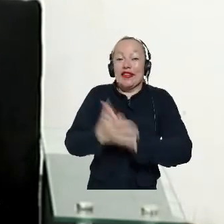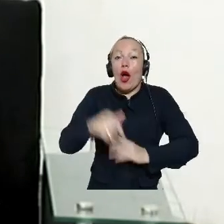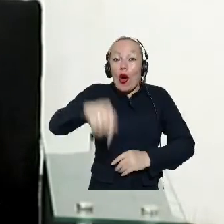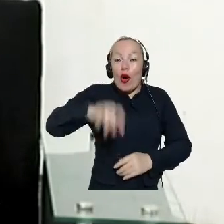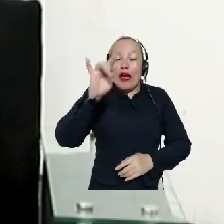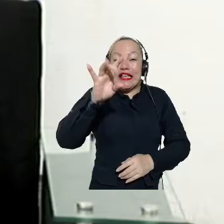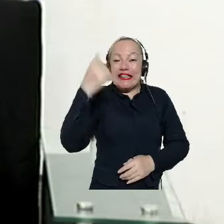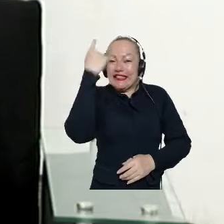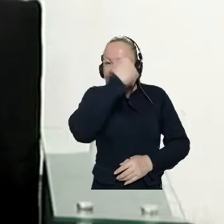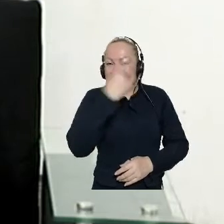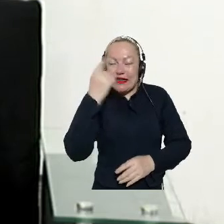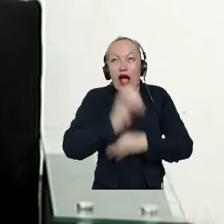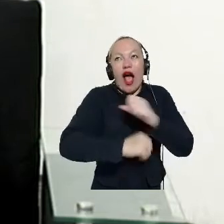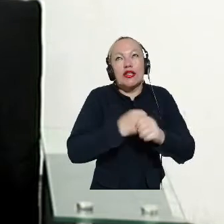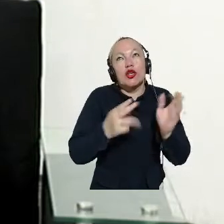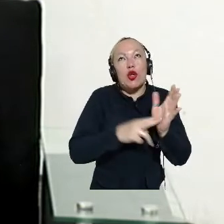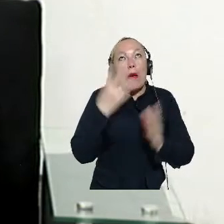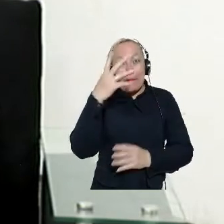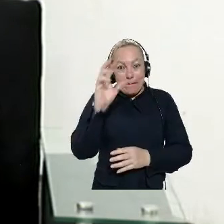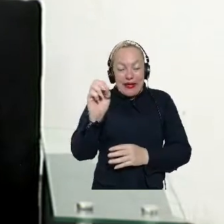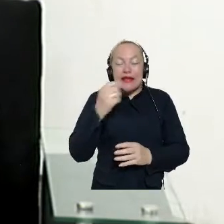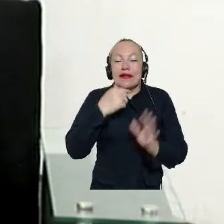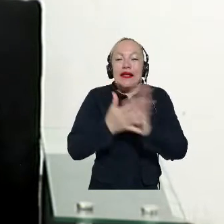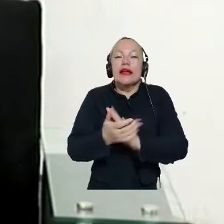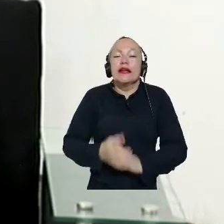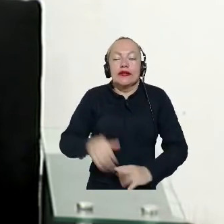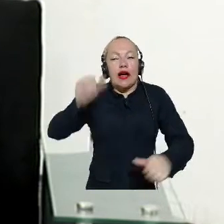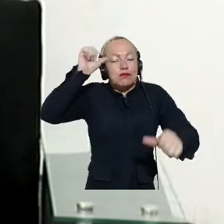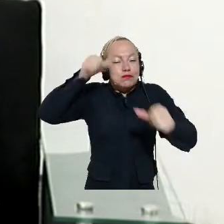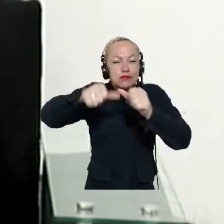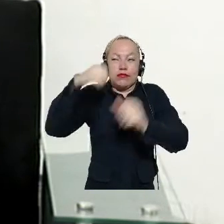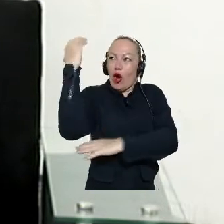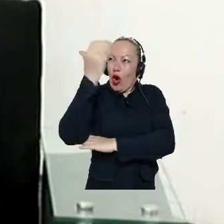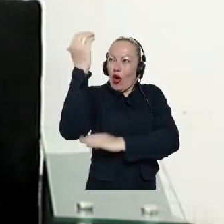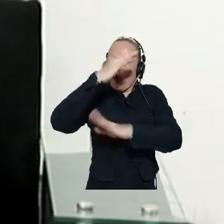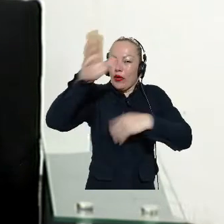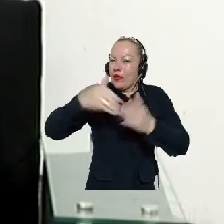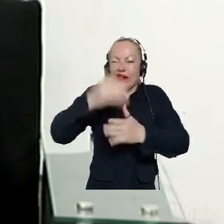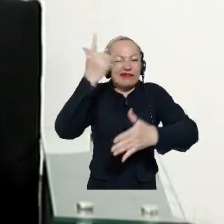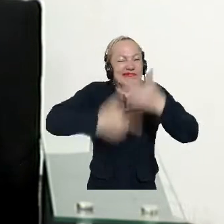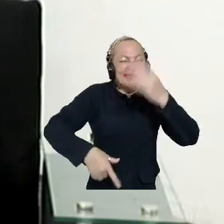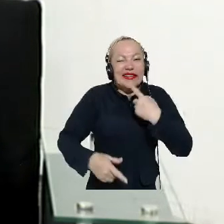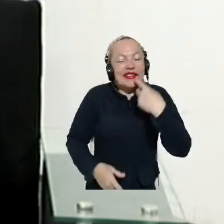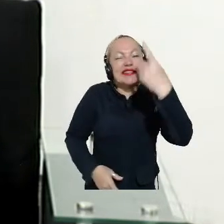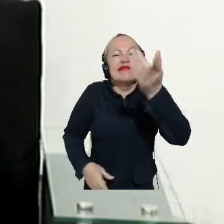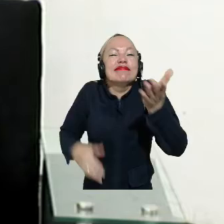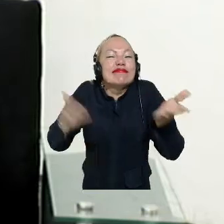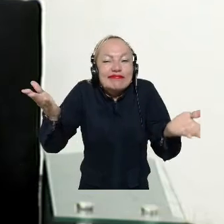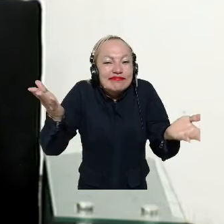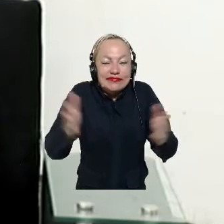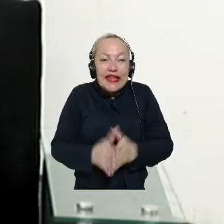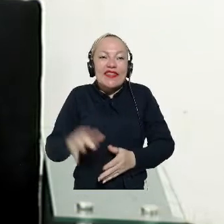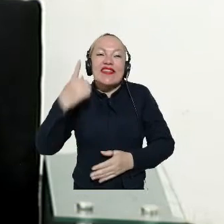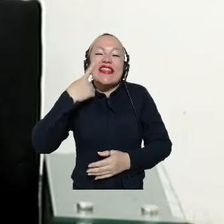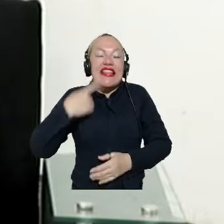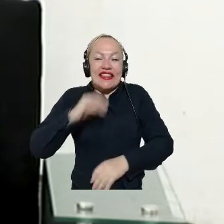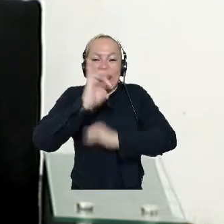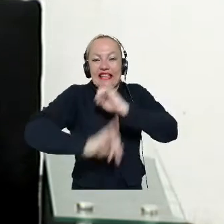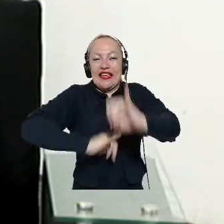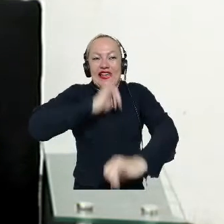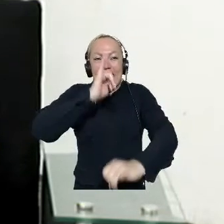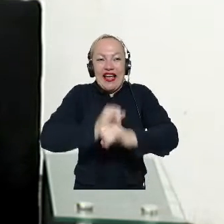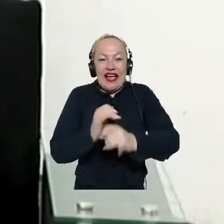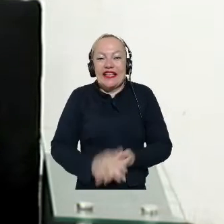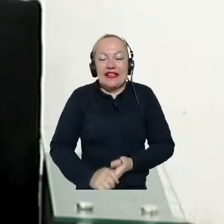de septiembre del 2020, se conmemora en Colombia el Día Internacional